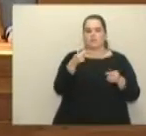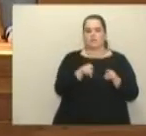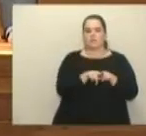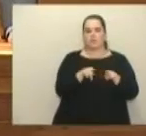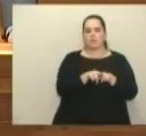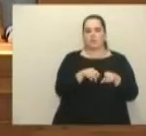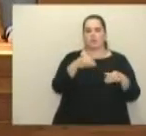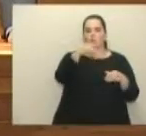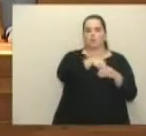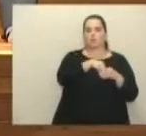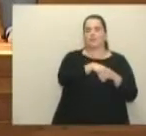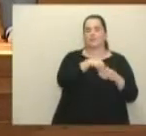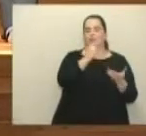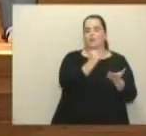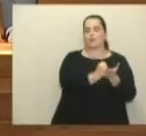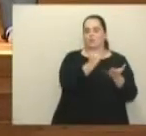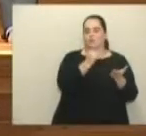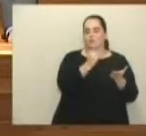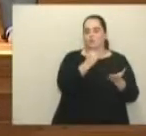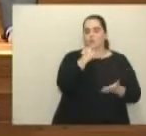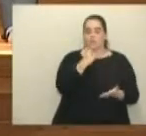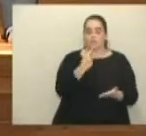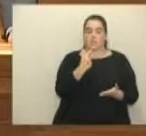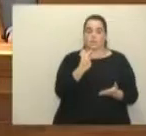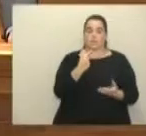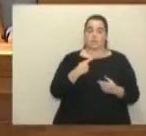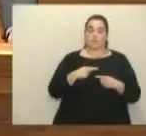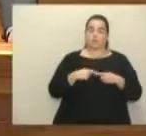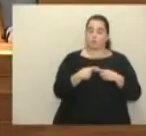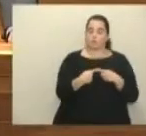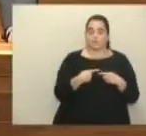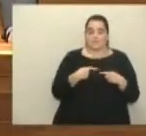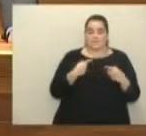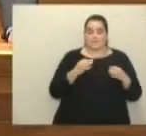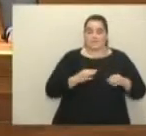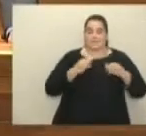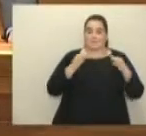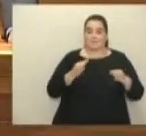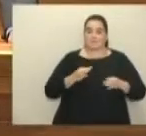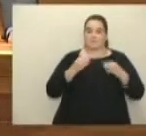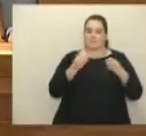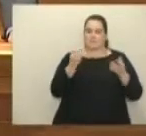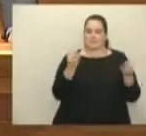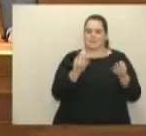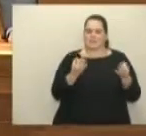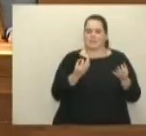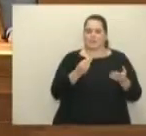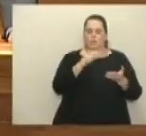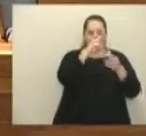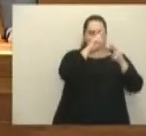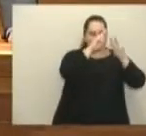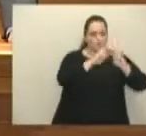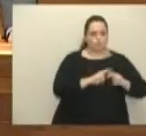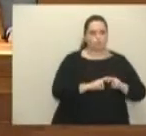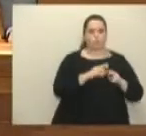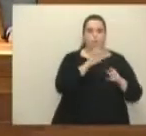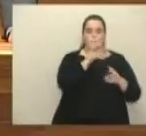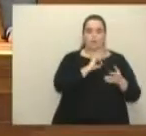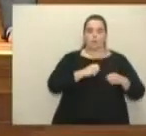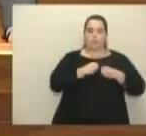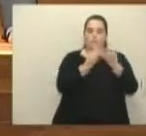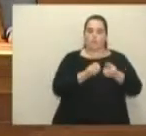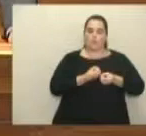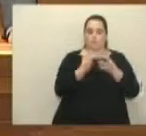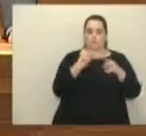registro y se decía de manera sistemática y permanentemente actualizado, en el que se podrá consultar íntegramente toda la información relativa a